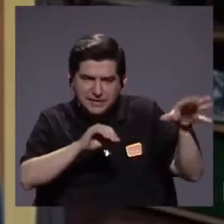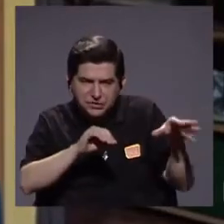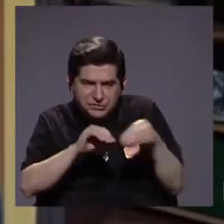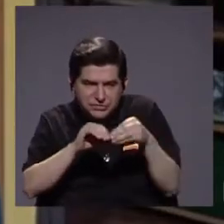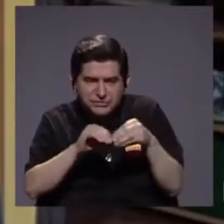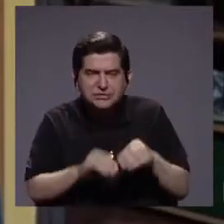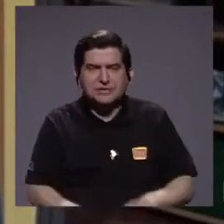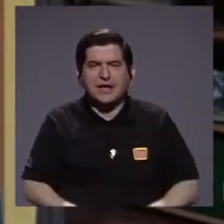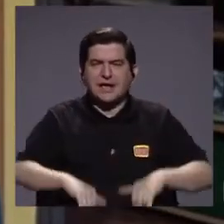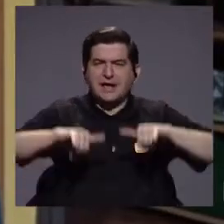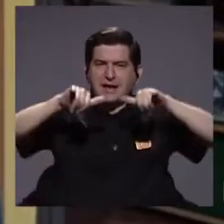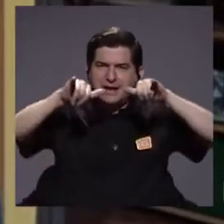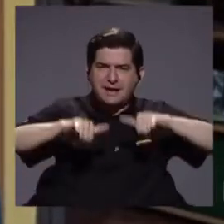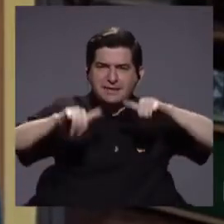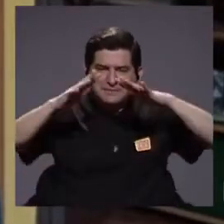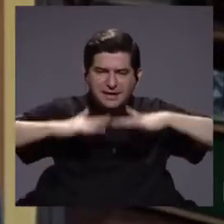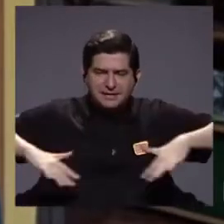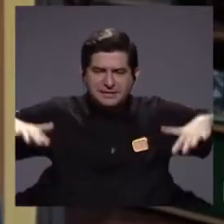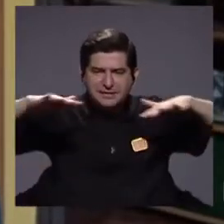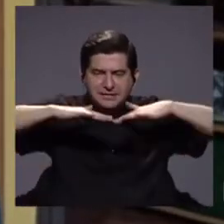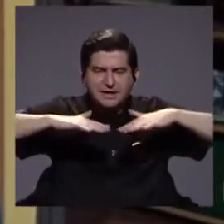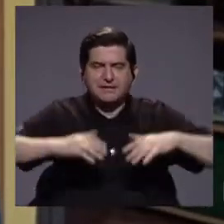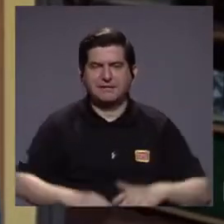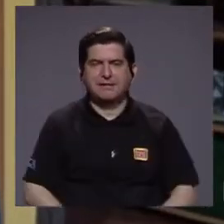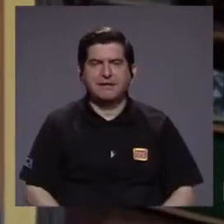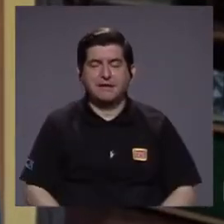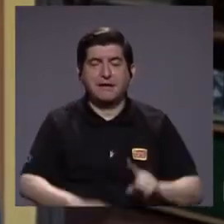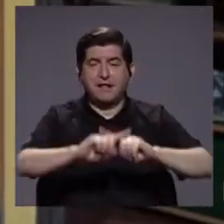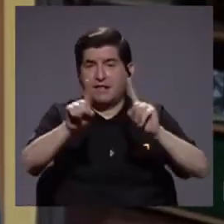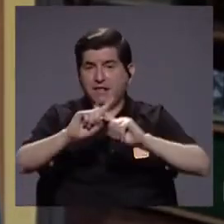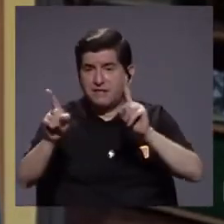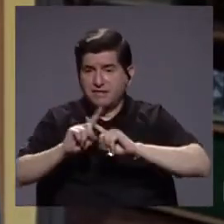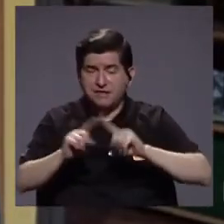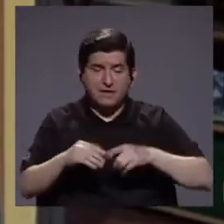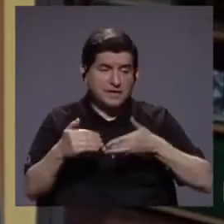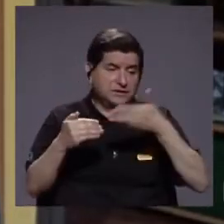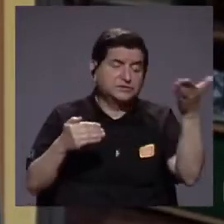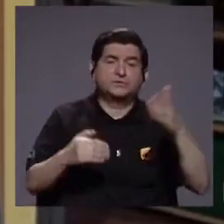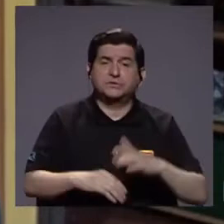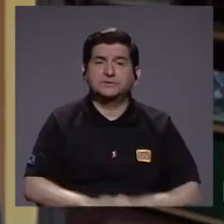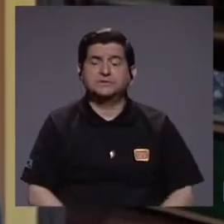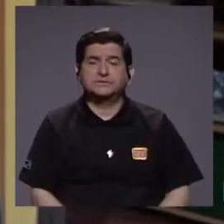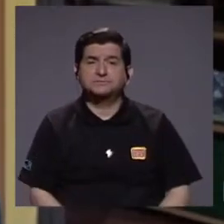la sostenibilidad ambiental, entre muchas otras cosas.